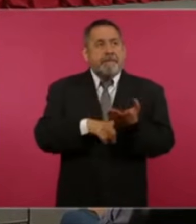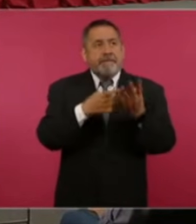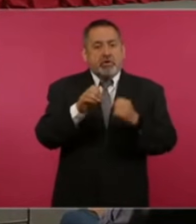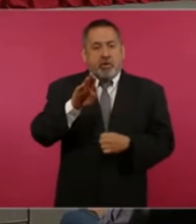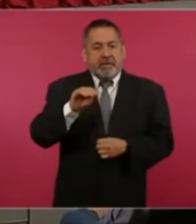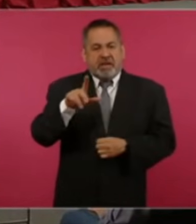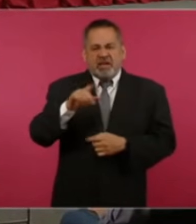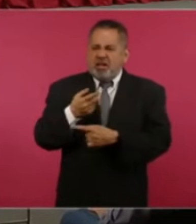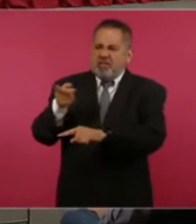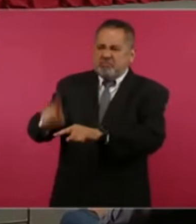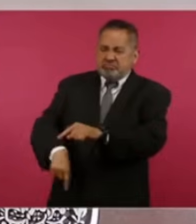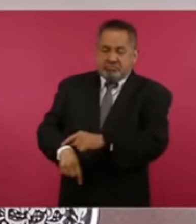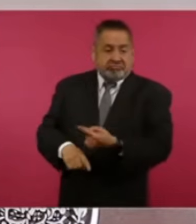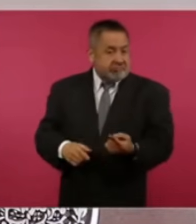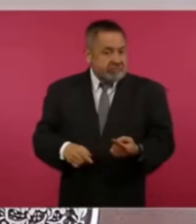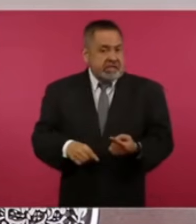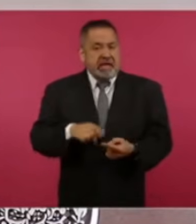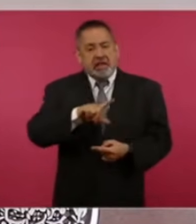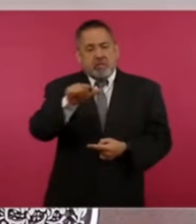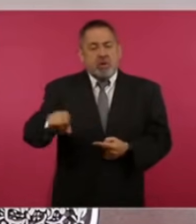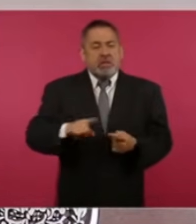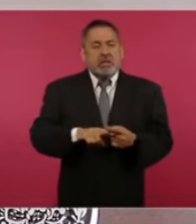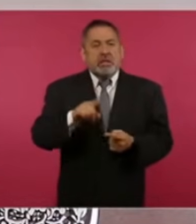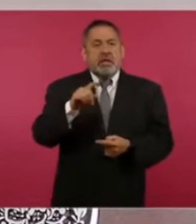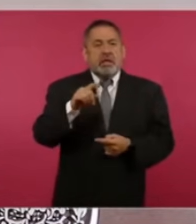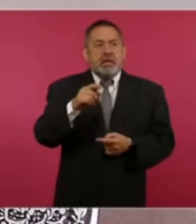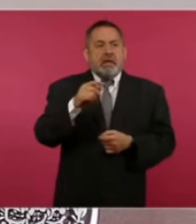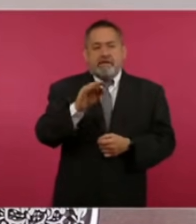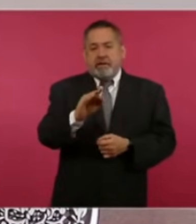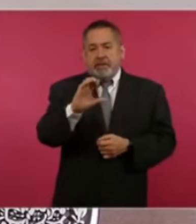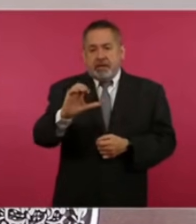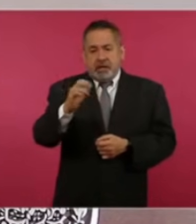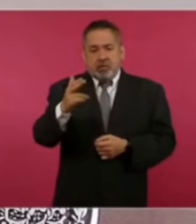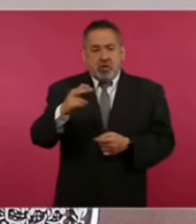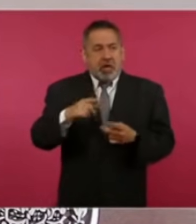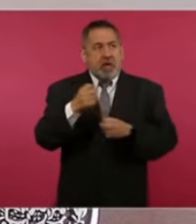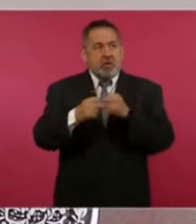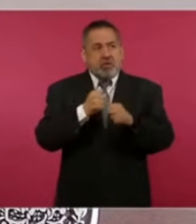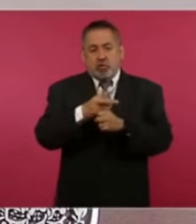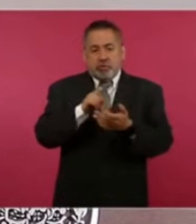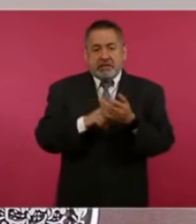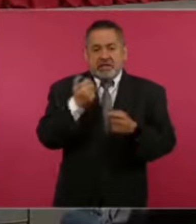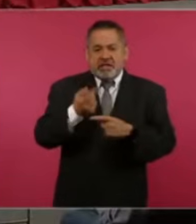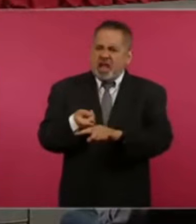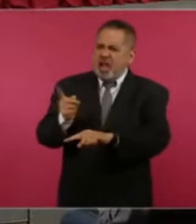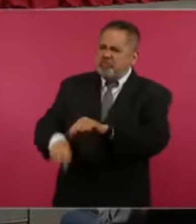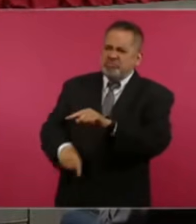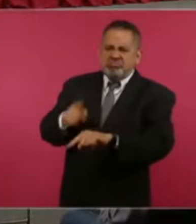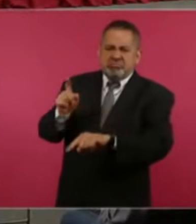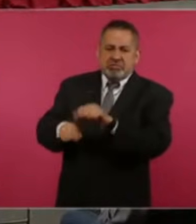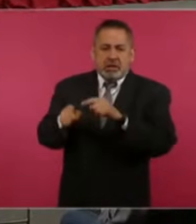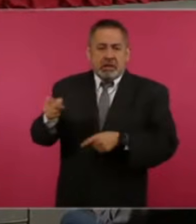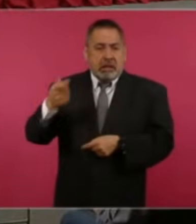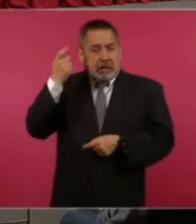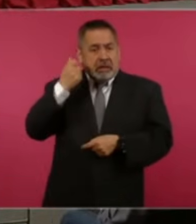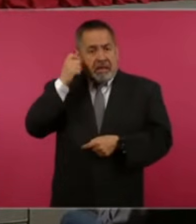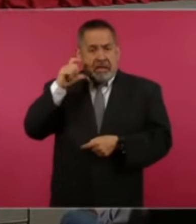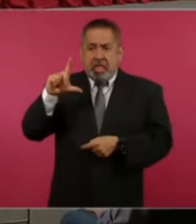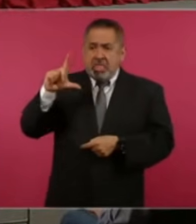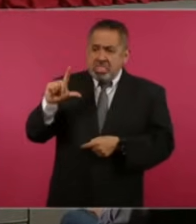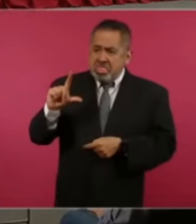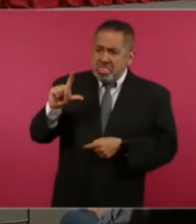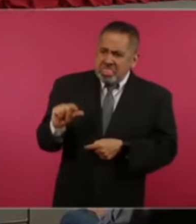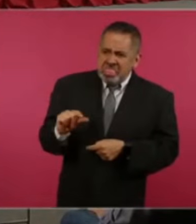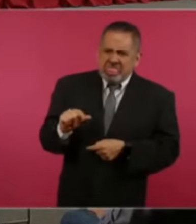1997 y de Felipe Calderón en el 2007. Que nos condenaban a pensiones de miseria